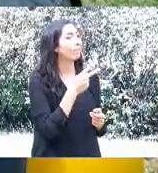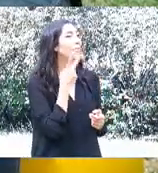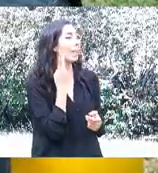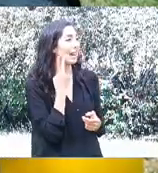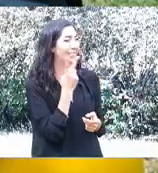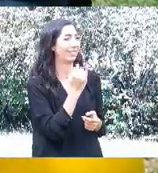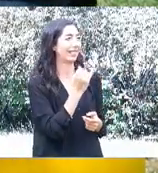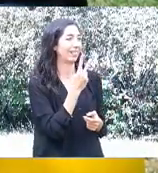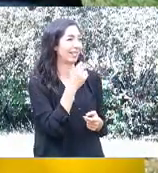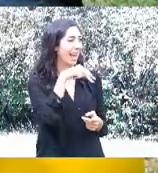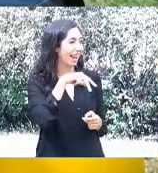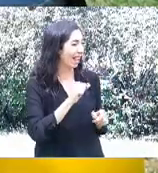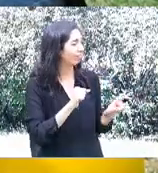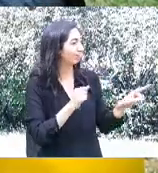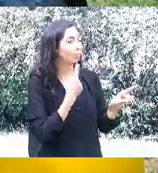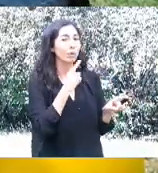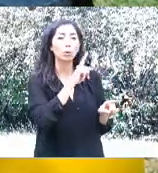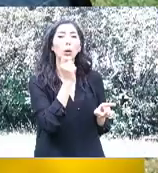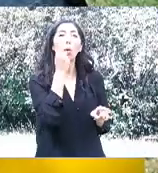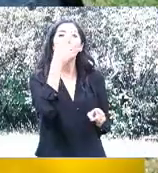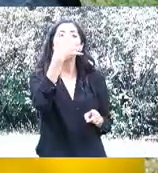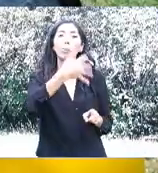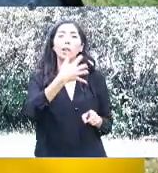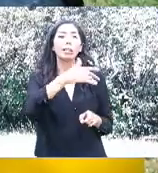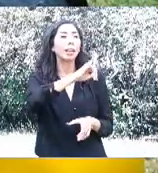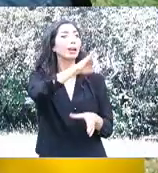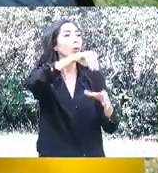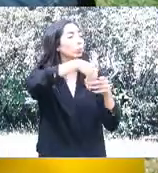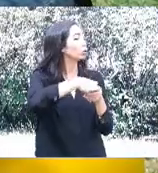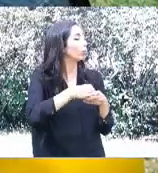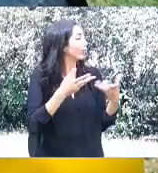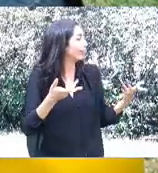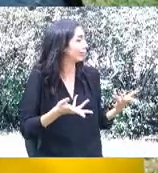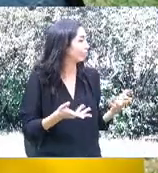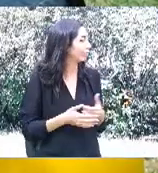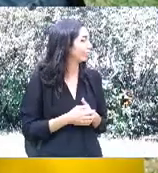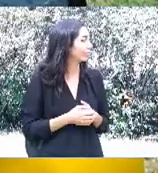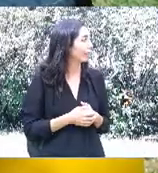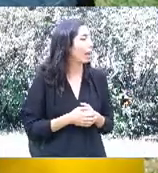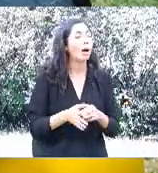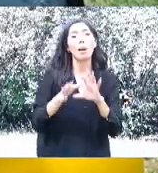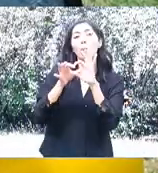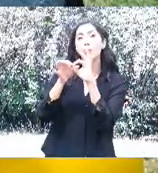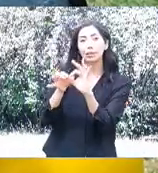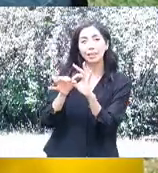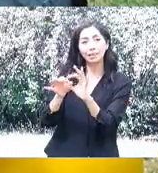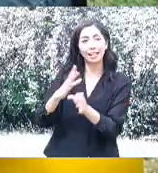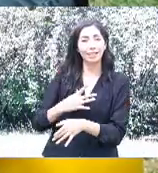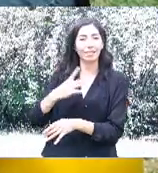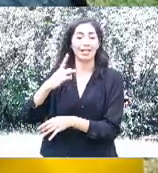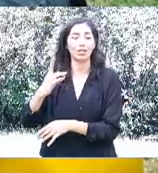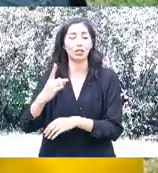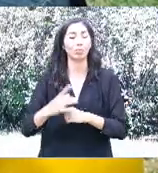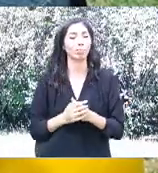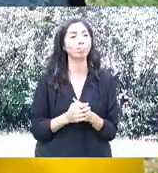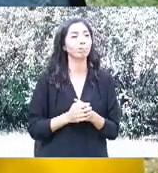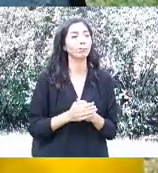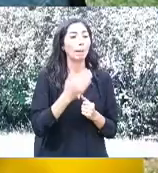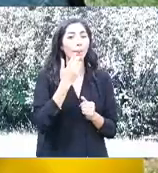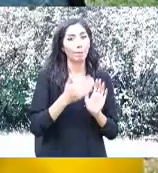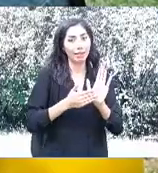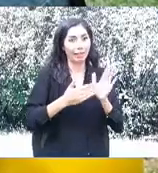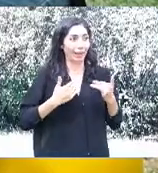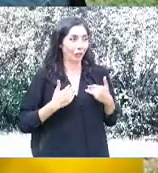quería preguntar cuál es la importancia de la inclusión en los espacios culturales bueno Muchas gracias por la invitación y por la